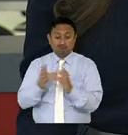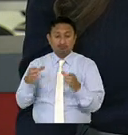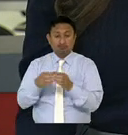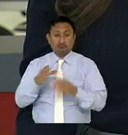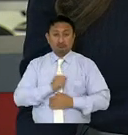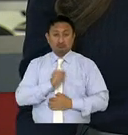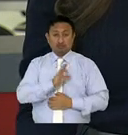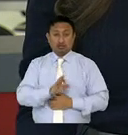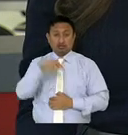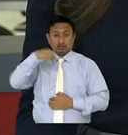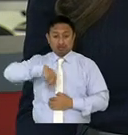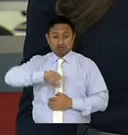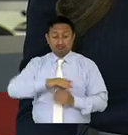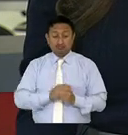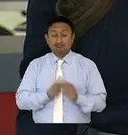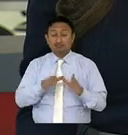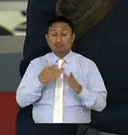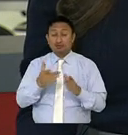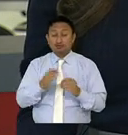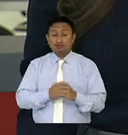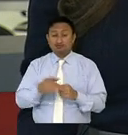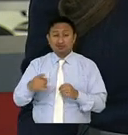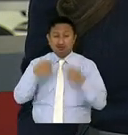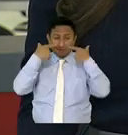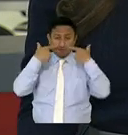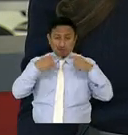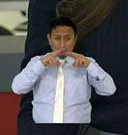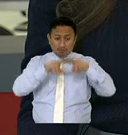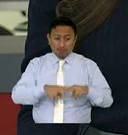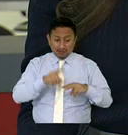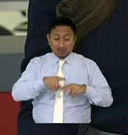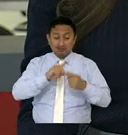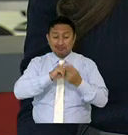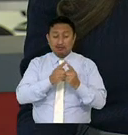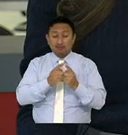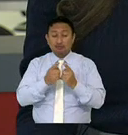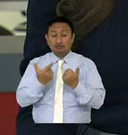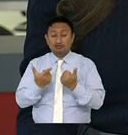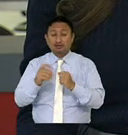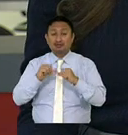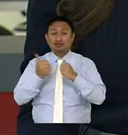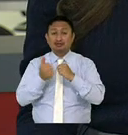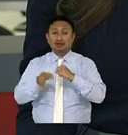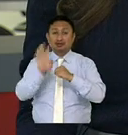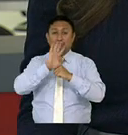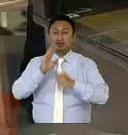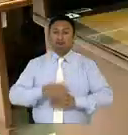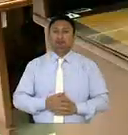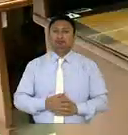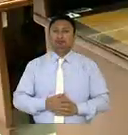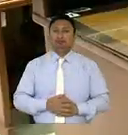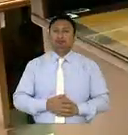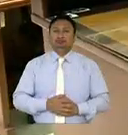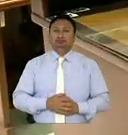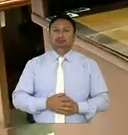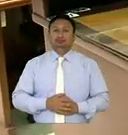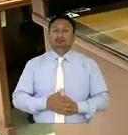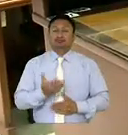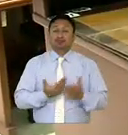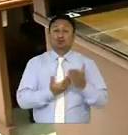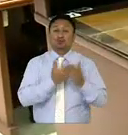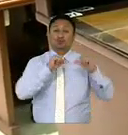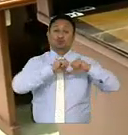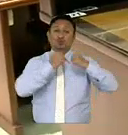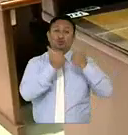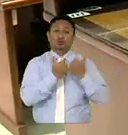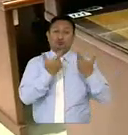de fiscalización permanente son parte de las modificaciones en el legislativo. La nueva asamblea que se